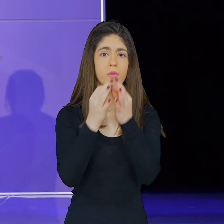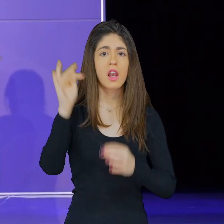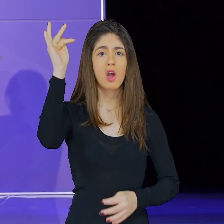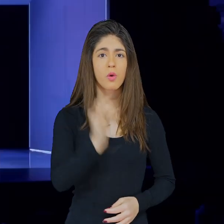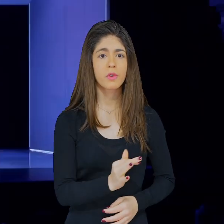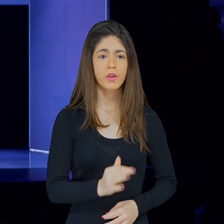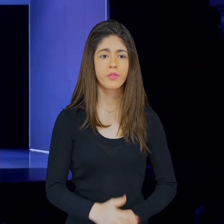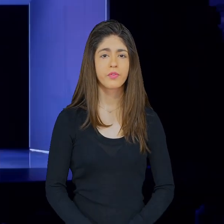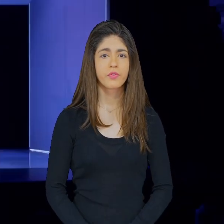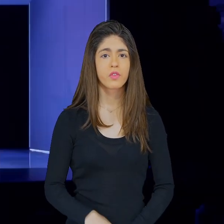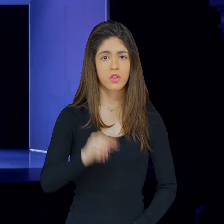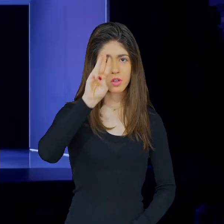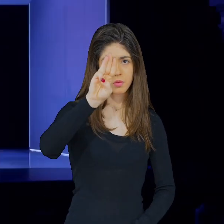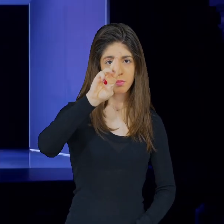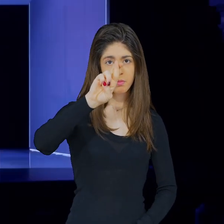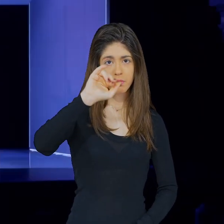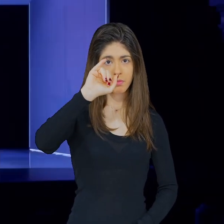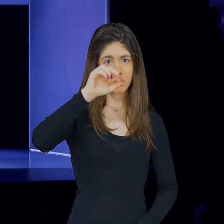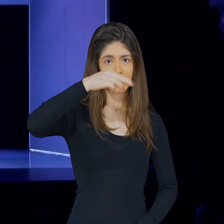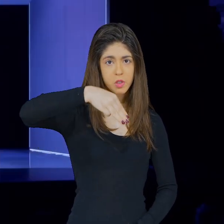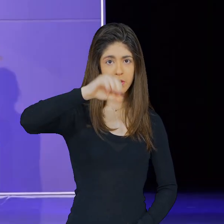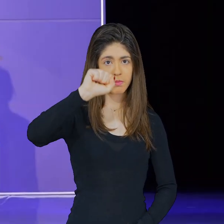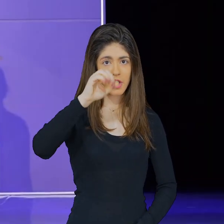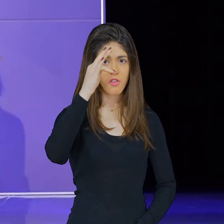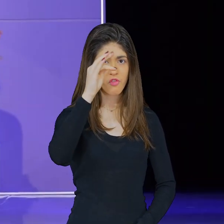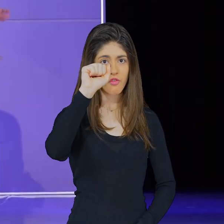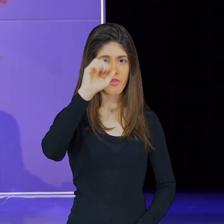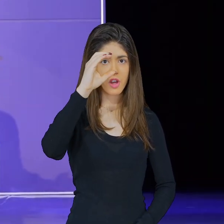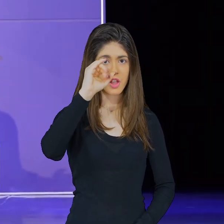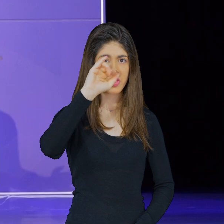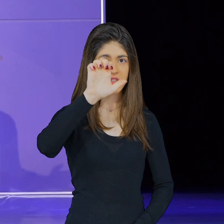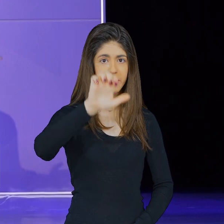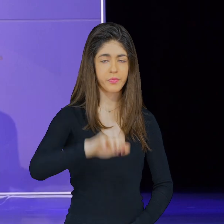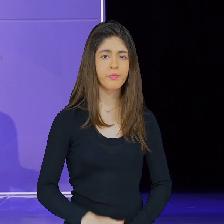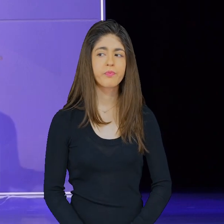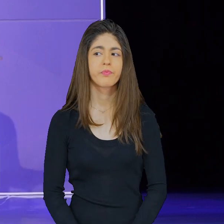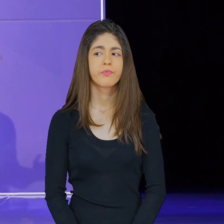un dilema moral justo cuando ha llegado al éxito de su carrera.